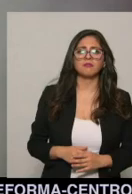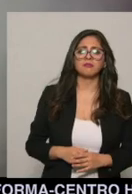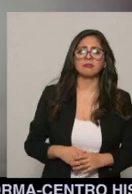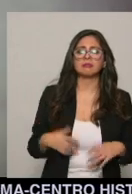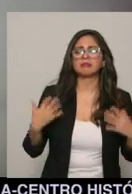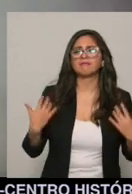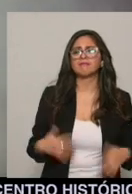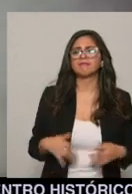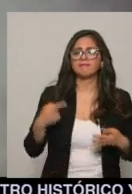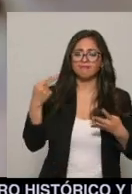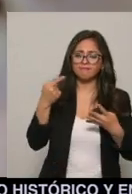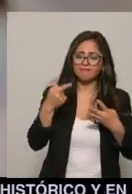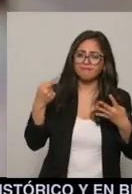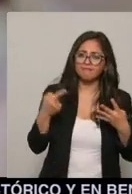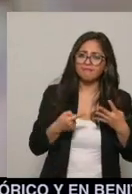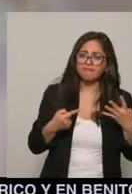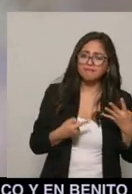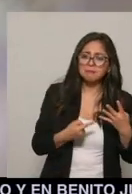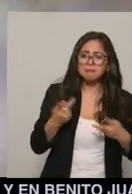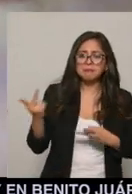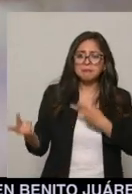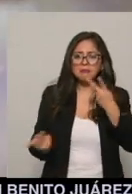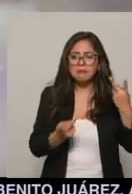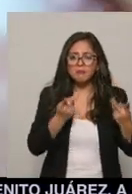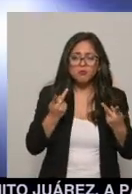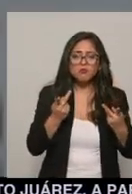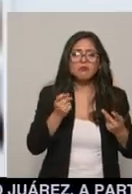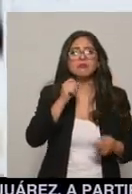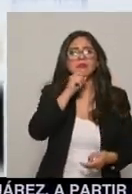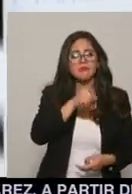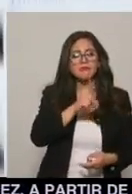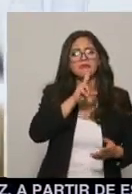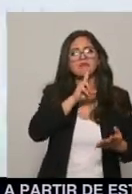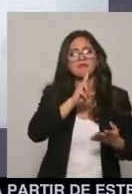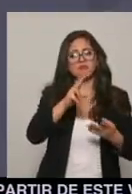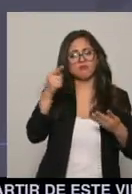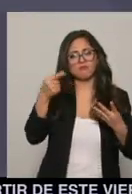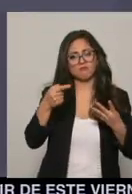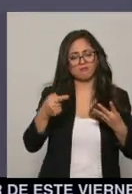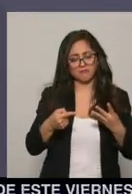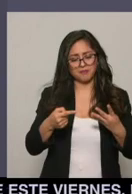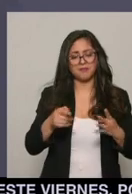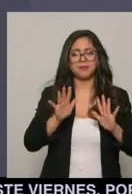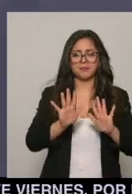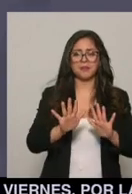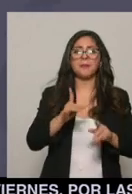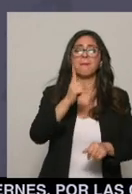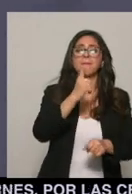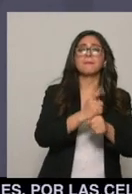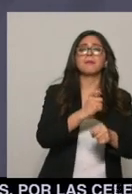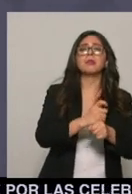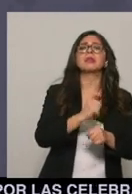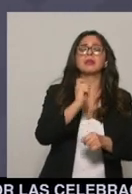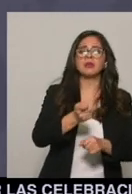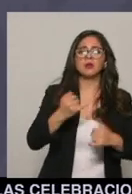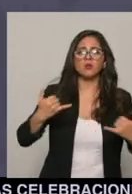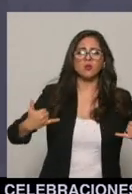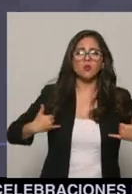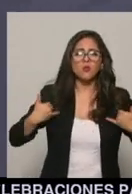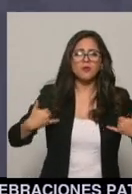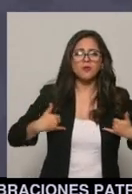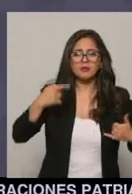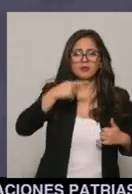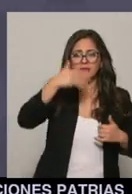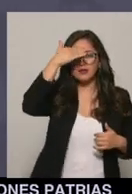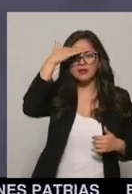varias preguntas y también varias respuestas al respecto. Uno, bueno, la adolescencia es un problema, bueno, ha sido un problema a